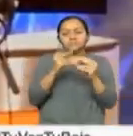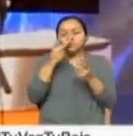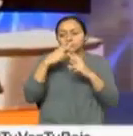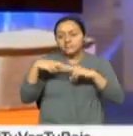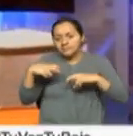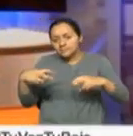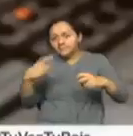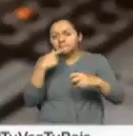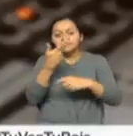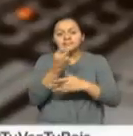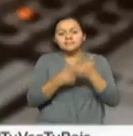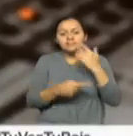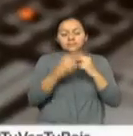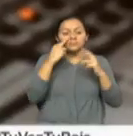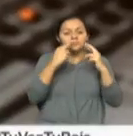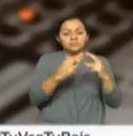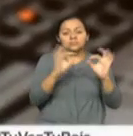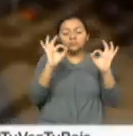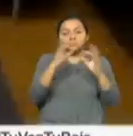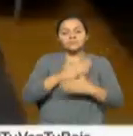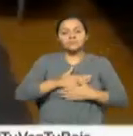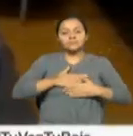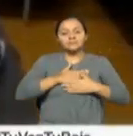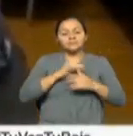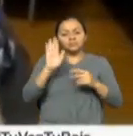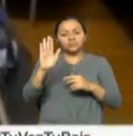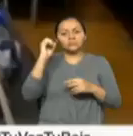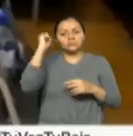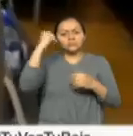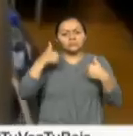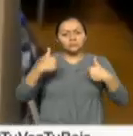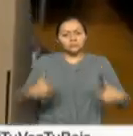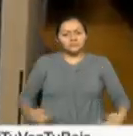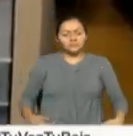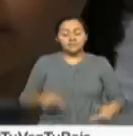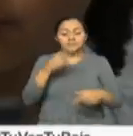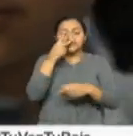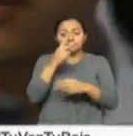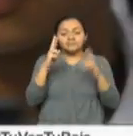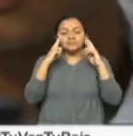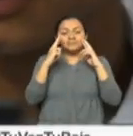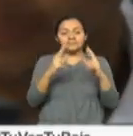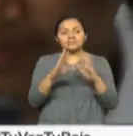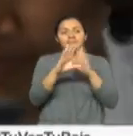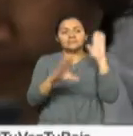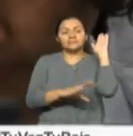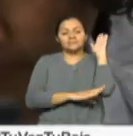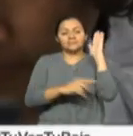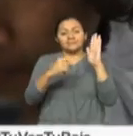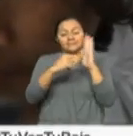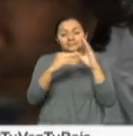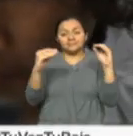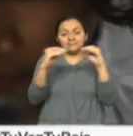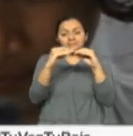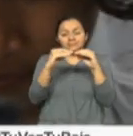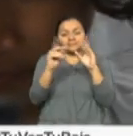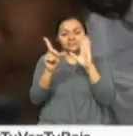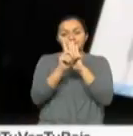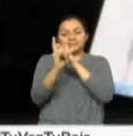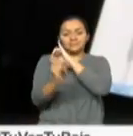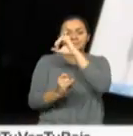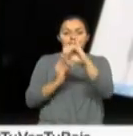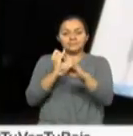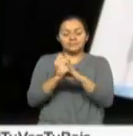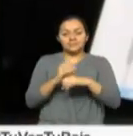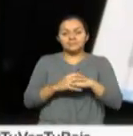anular el reconocimiento, goce o ejercicio de los derechos humanos reconocidos en la Constitución y en los instrumentos